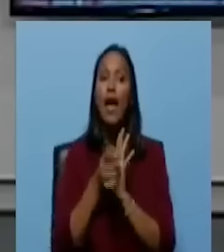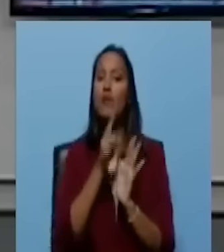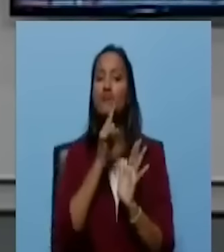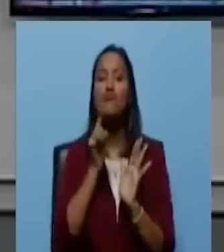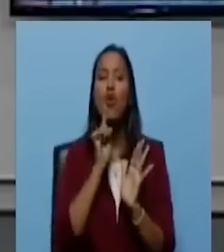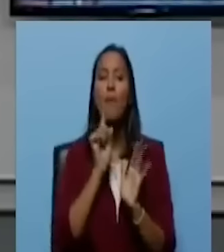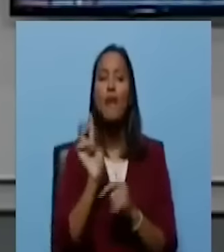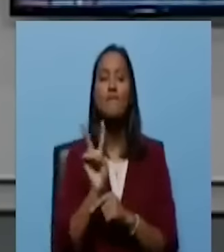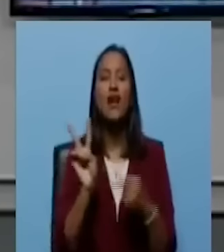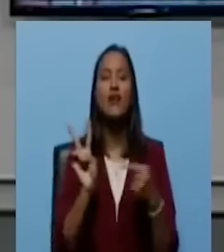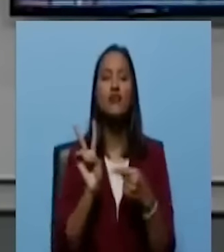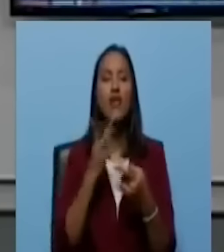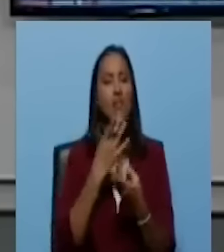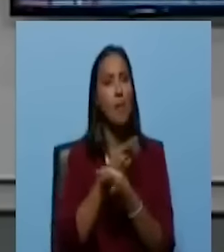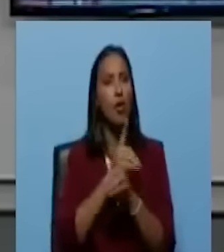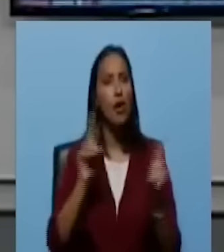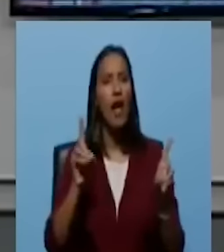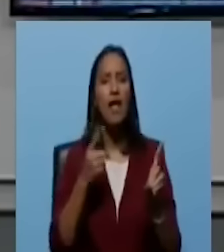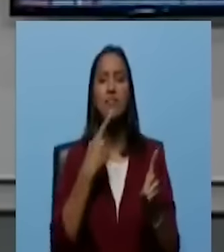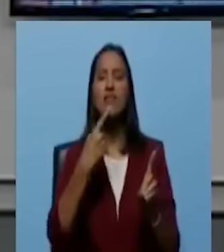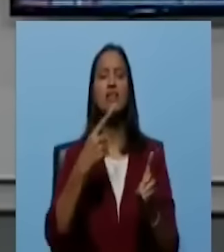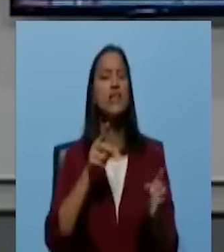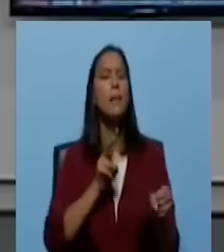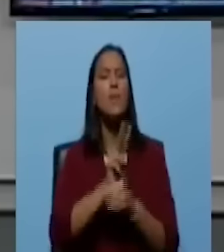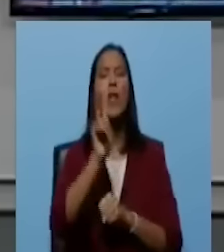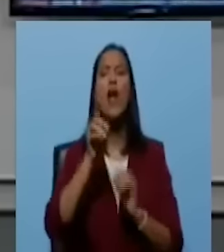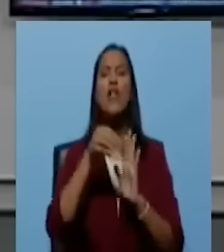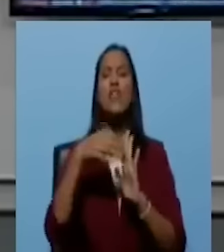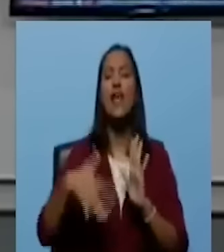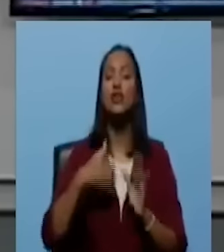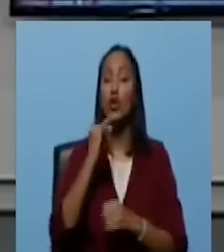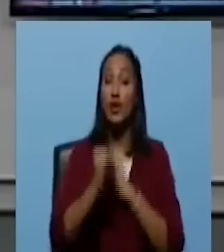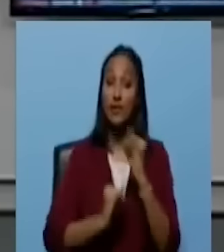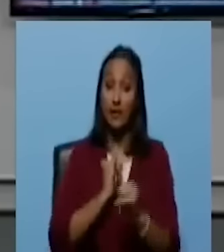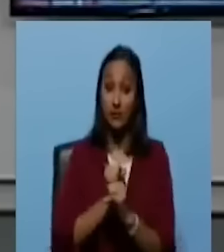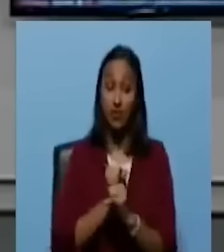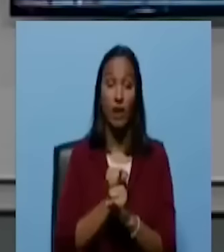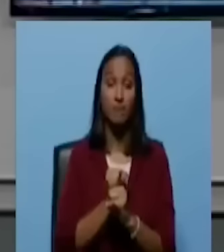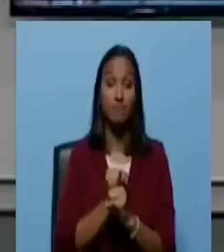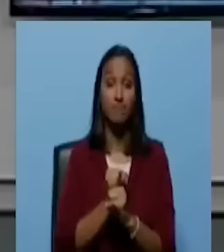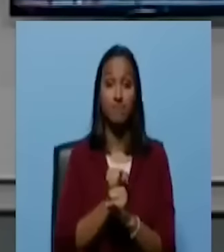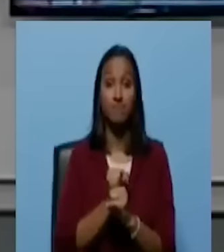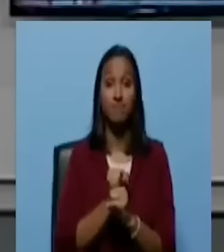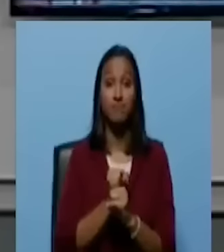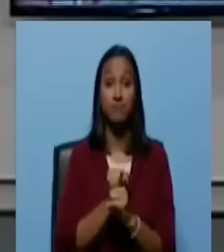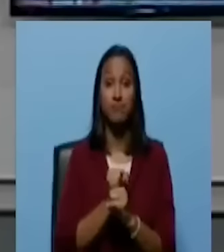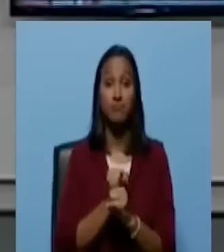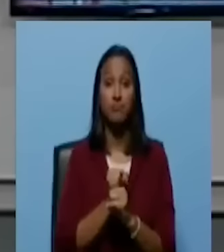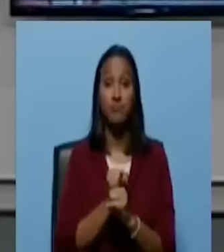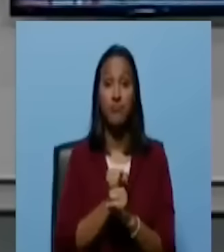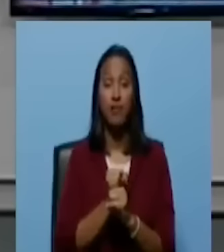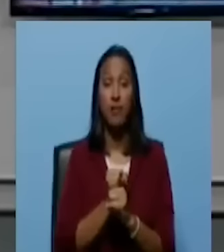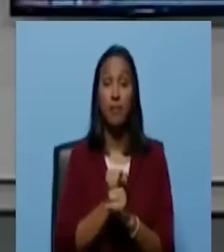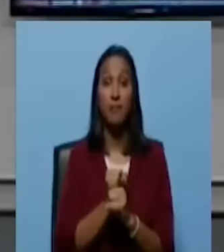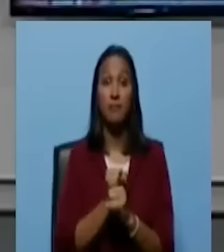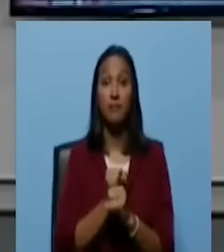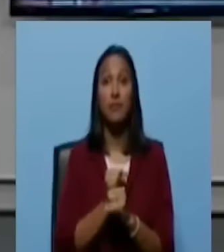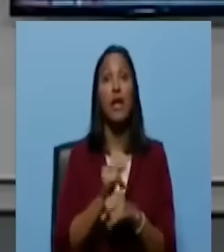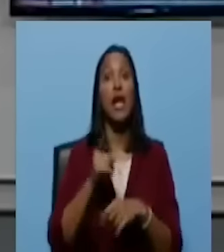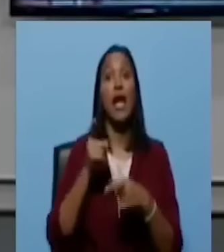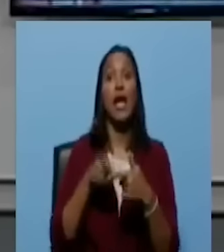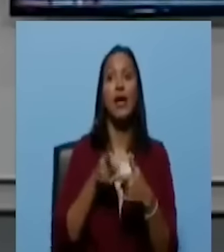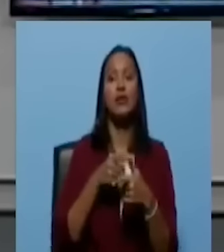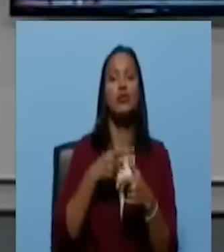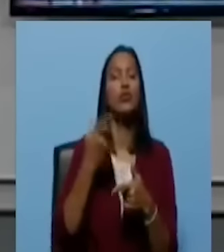están violando el derecho internacional. Y ello también, obviamente, crea un referente